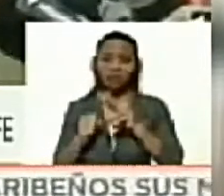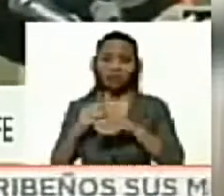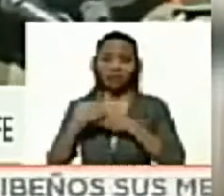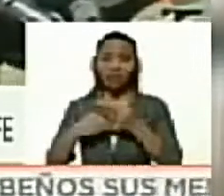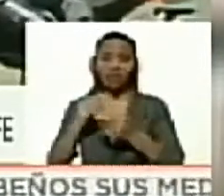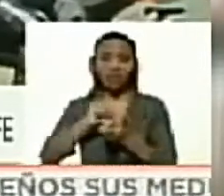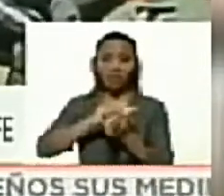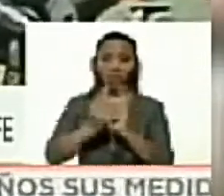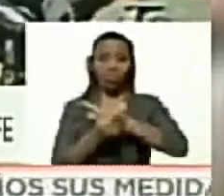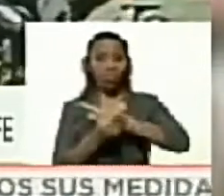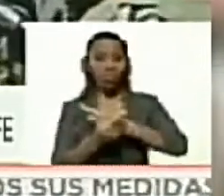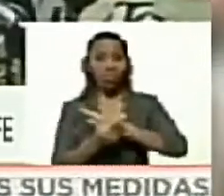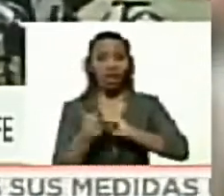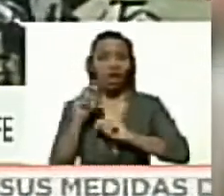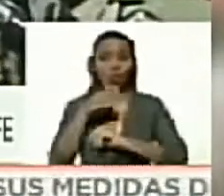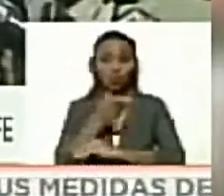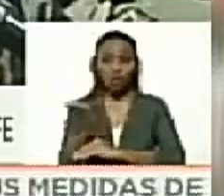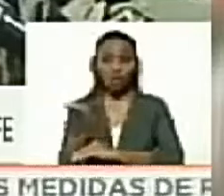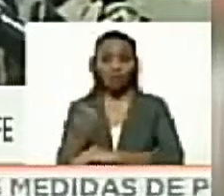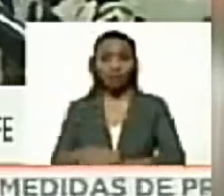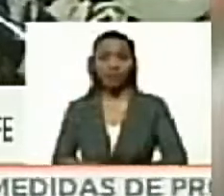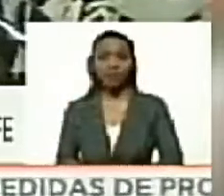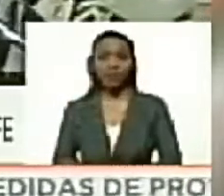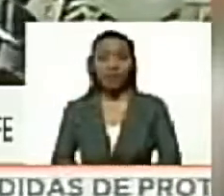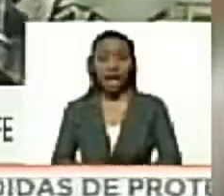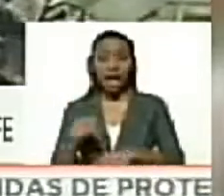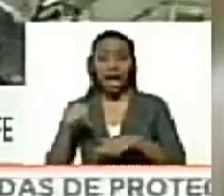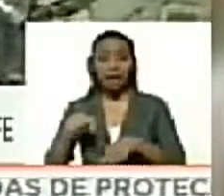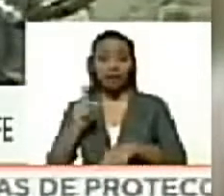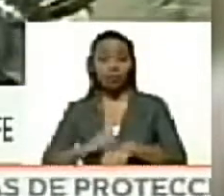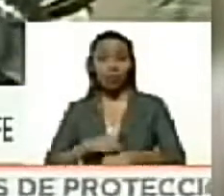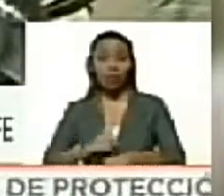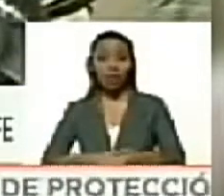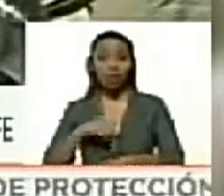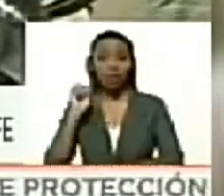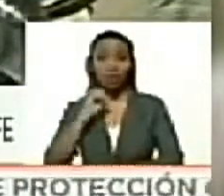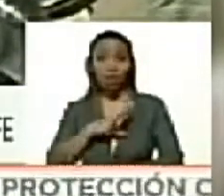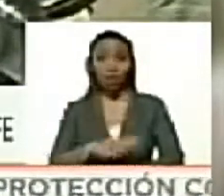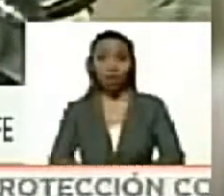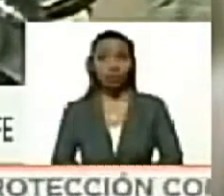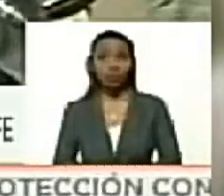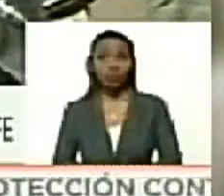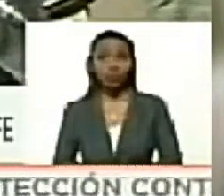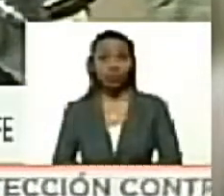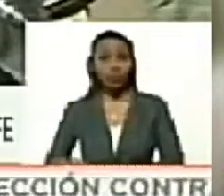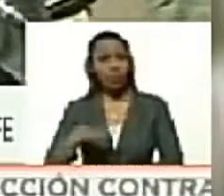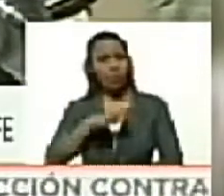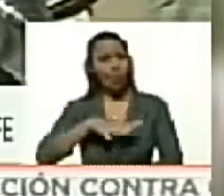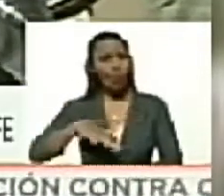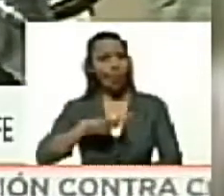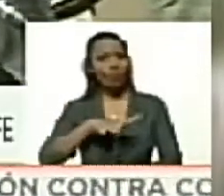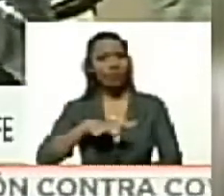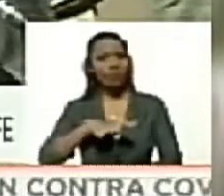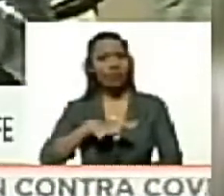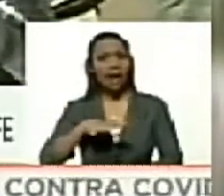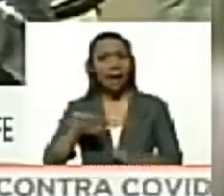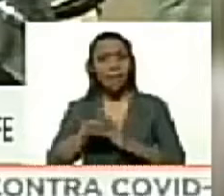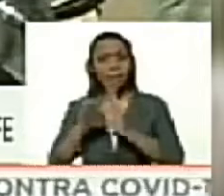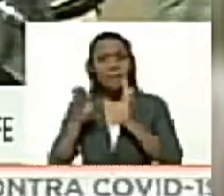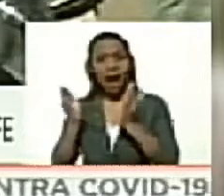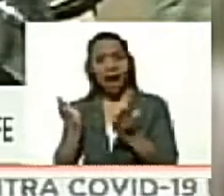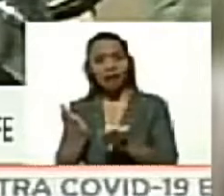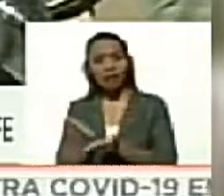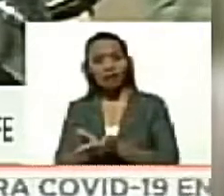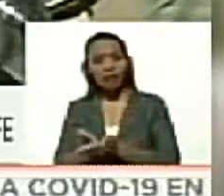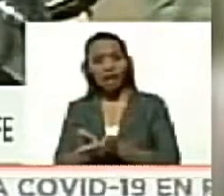lastimosamente en el primer presidente que logran de manera democrática es Hugo Chávez en Venezuela. Ahí es donde viene el declive en Venezuela y el